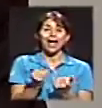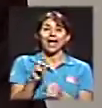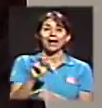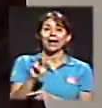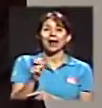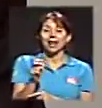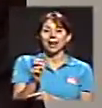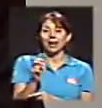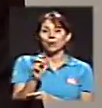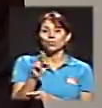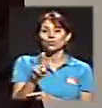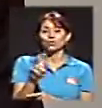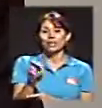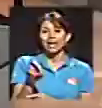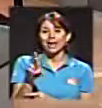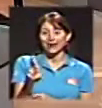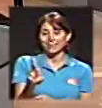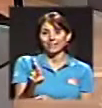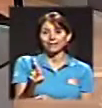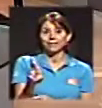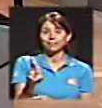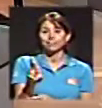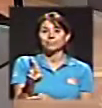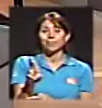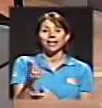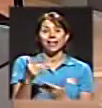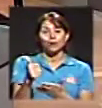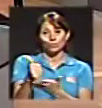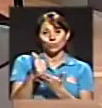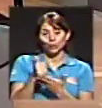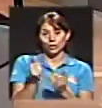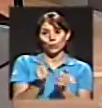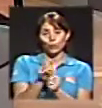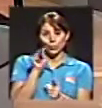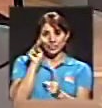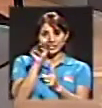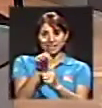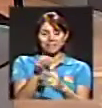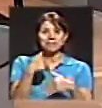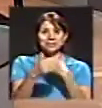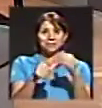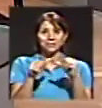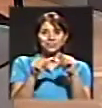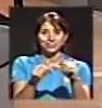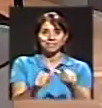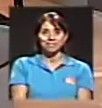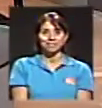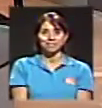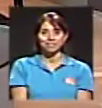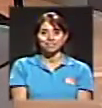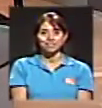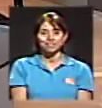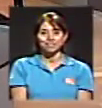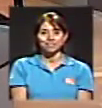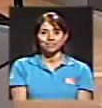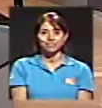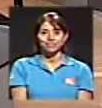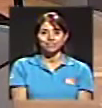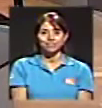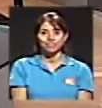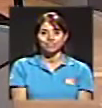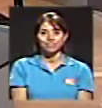Canal UCR, que nos ayude con un mensaje y nosotros regresamos. Perfecto.